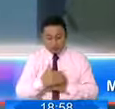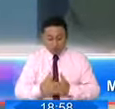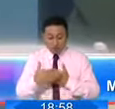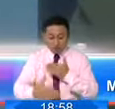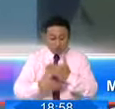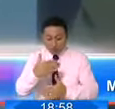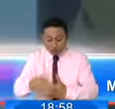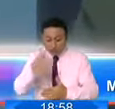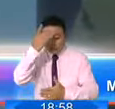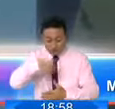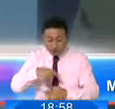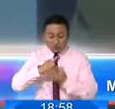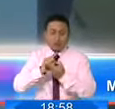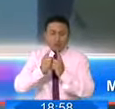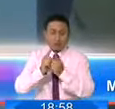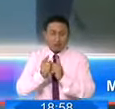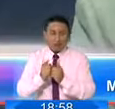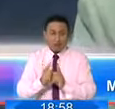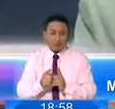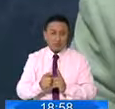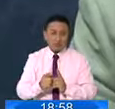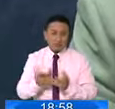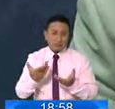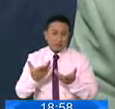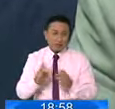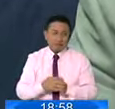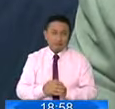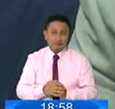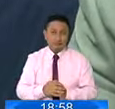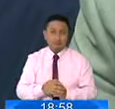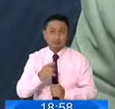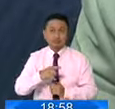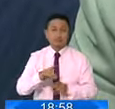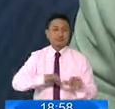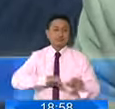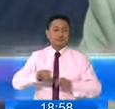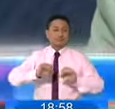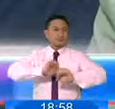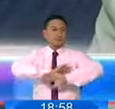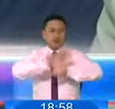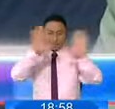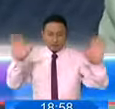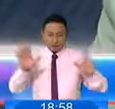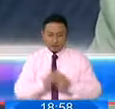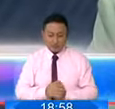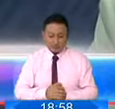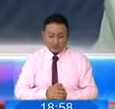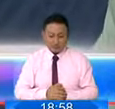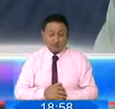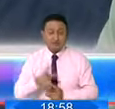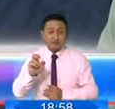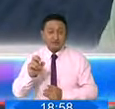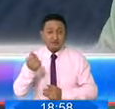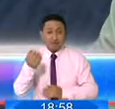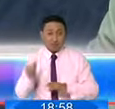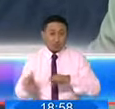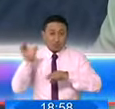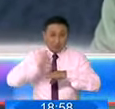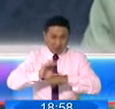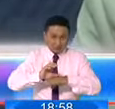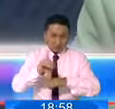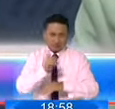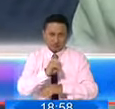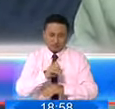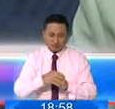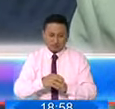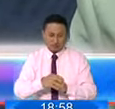obra, que ustedes sabrán juzgar. Hay que ser muy claro, no se trata de sobreprecios, no. Se